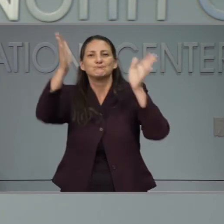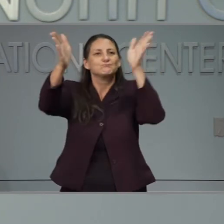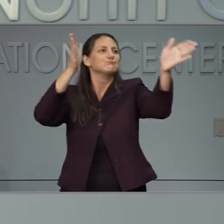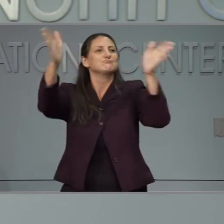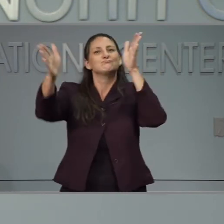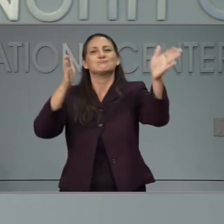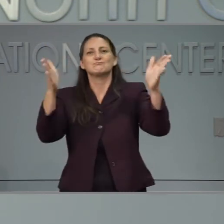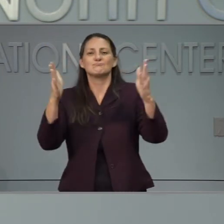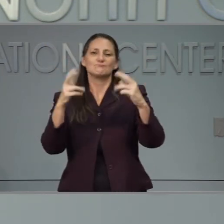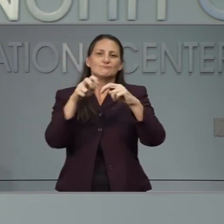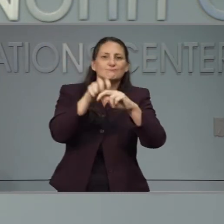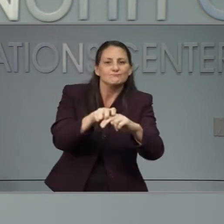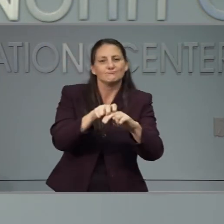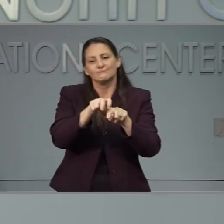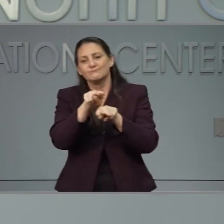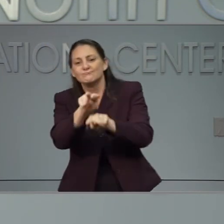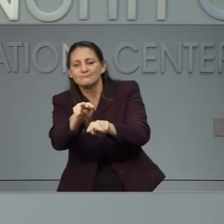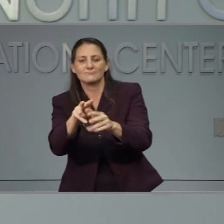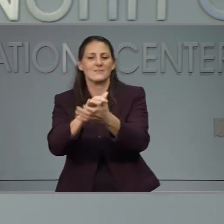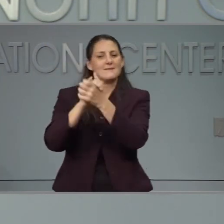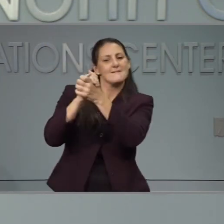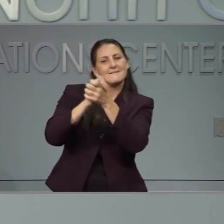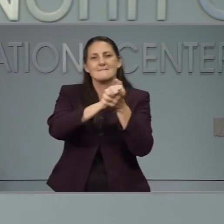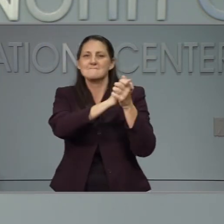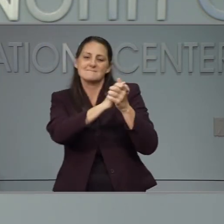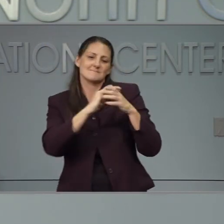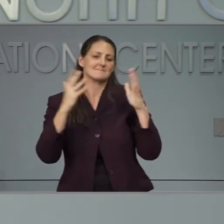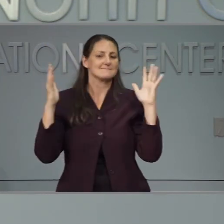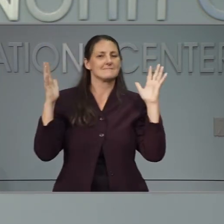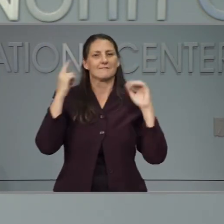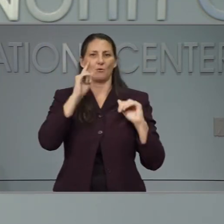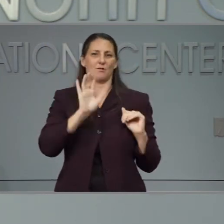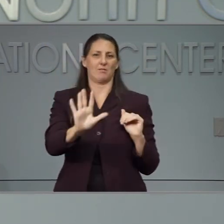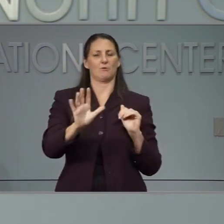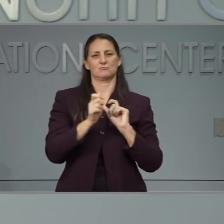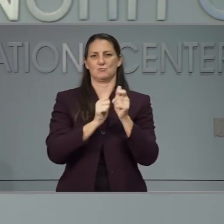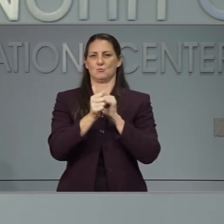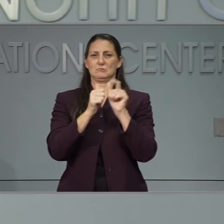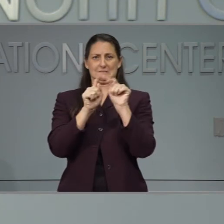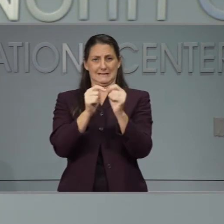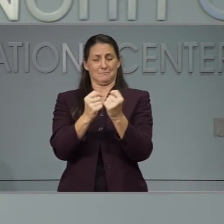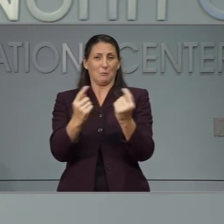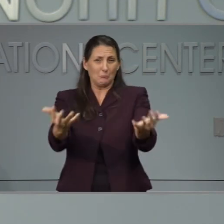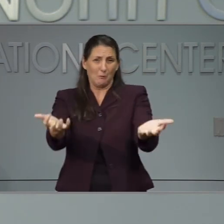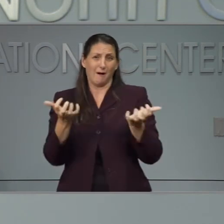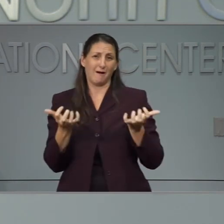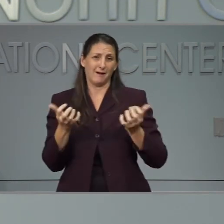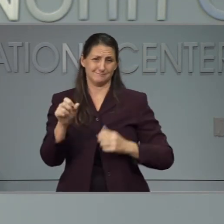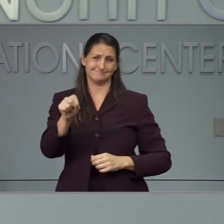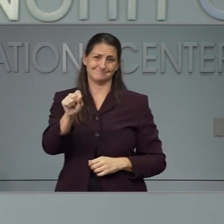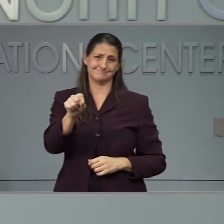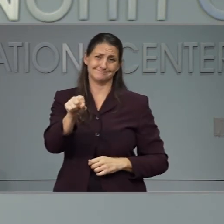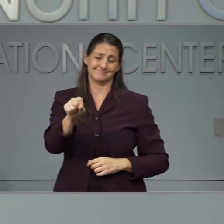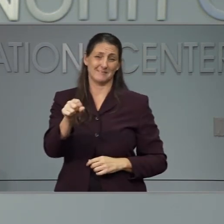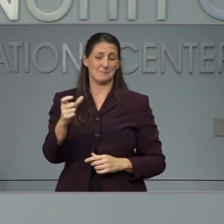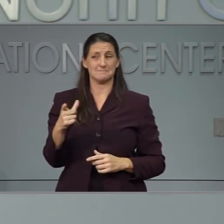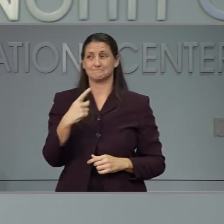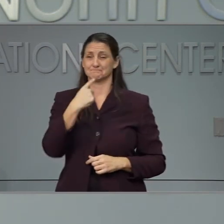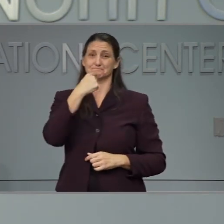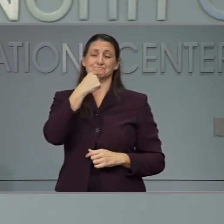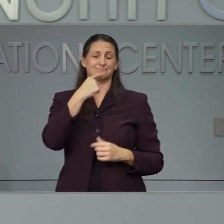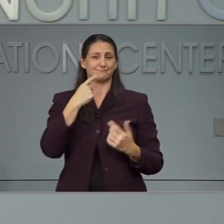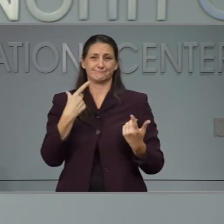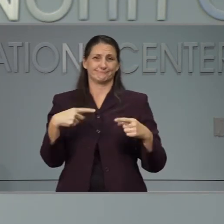y poder estar dándole las porras a sus equipos, pero este virus se